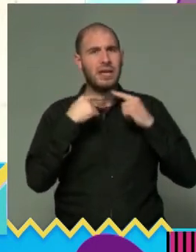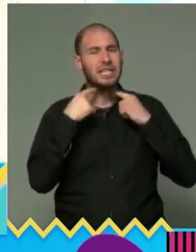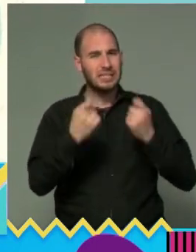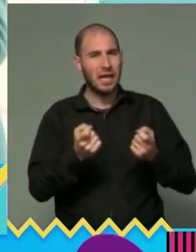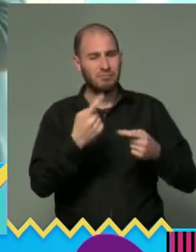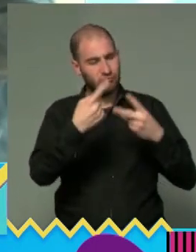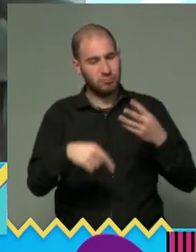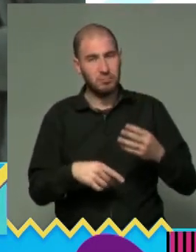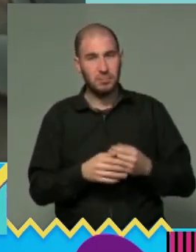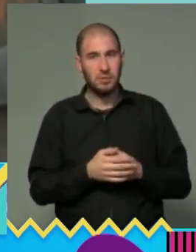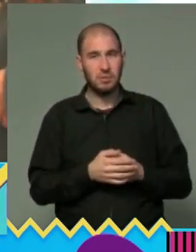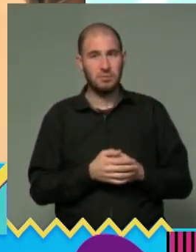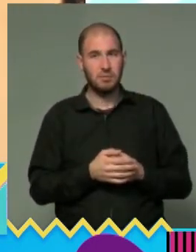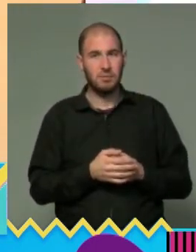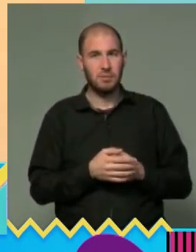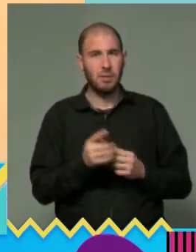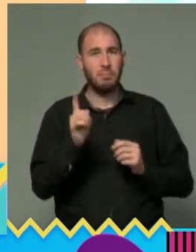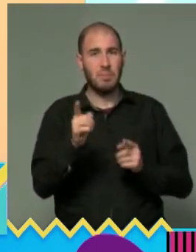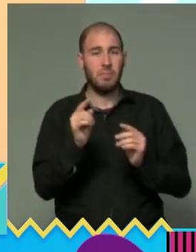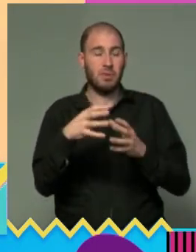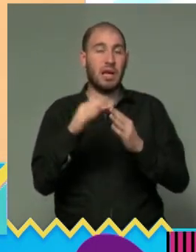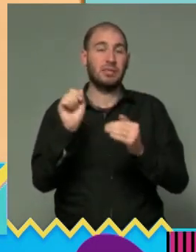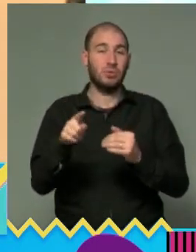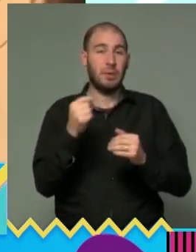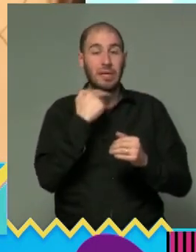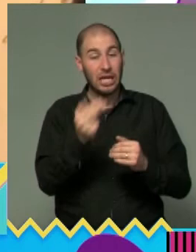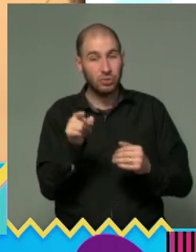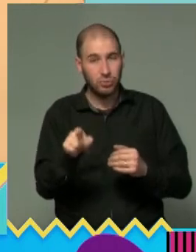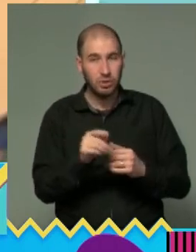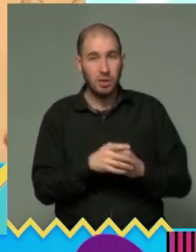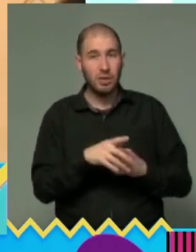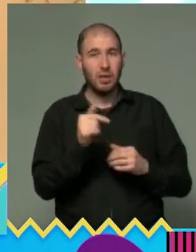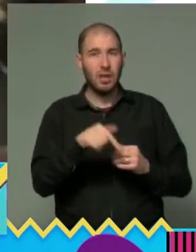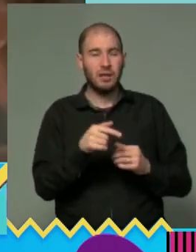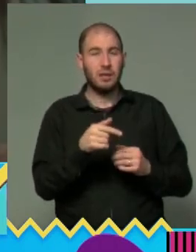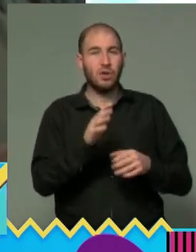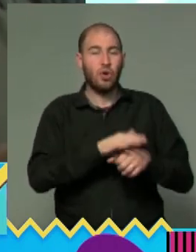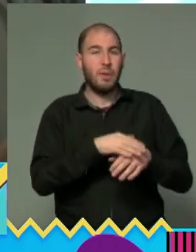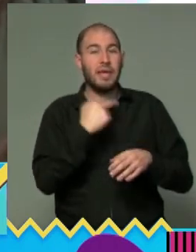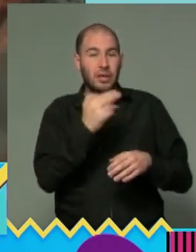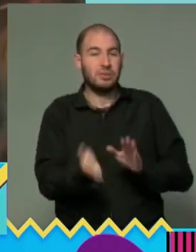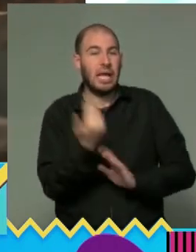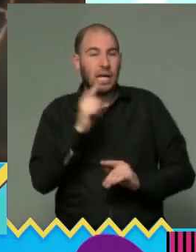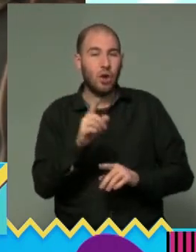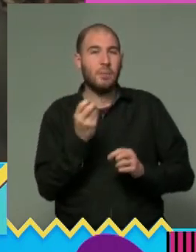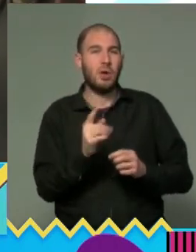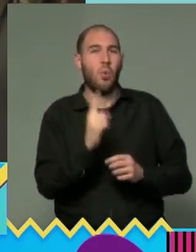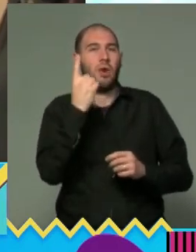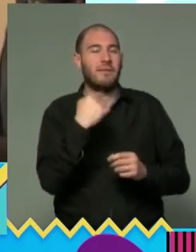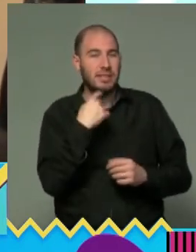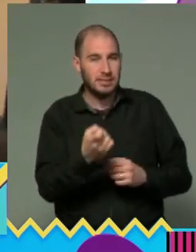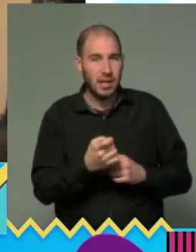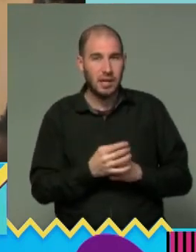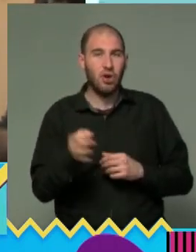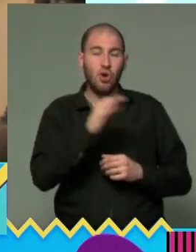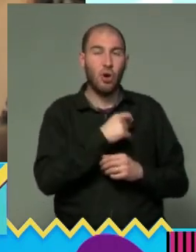voz, etc. Es como te puede pasar vos en tu casa, no sé, con tus hijos, y no te van a sacar la patria potestad de tu chico porque una vez le gritaste